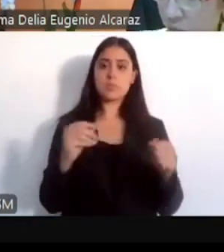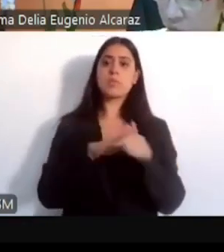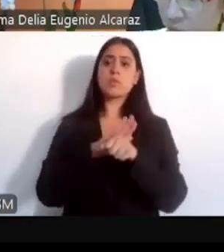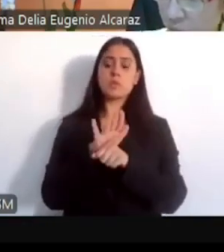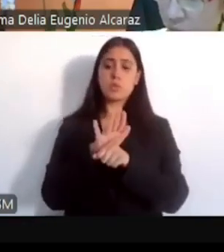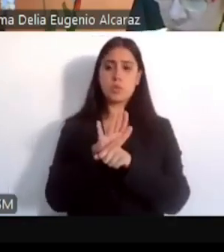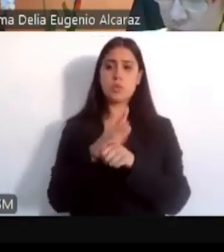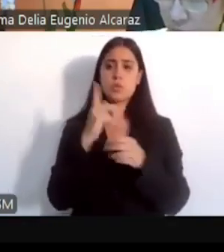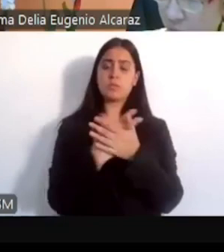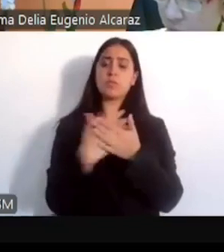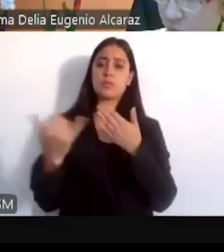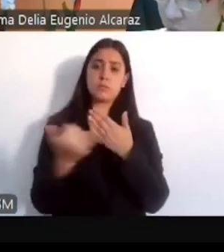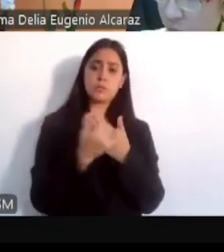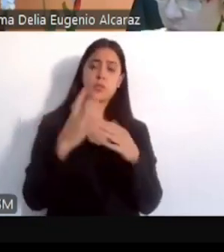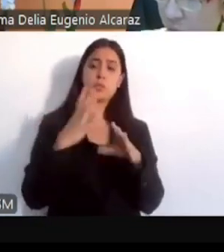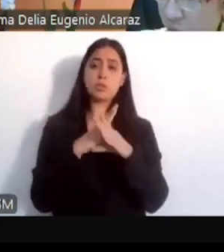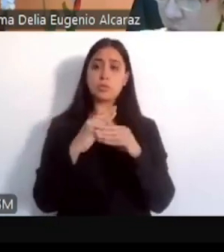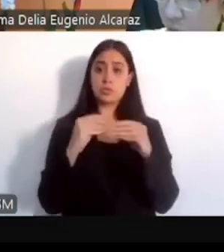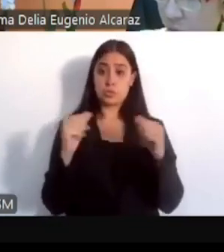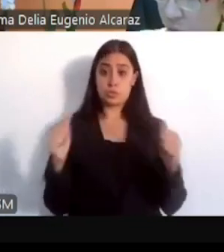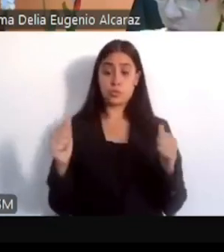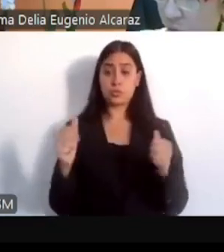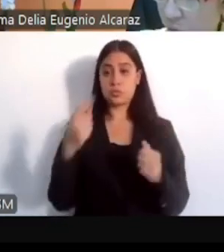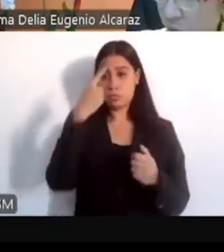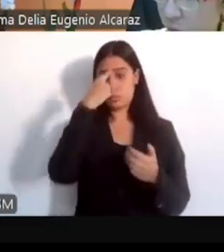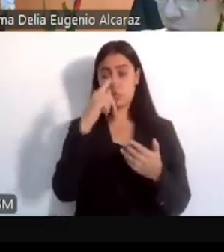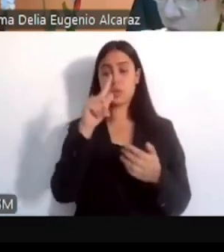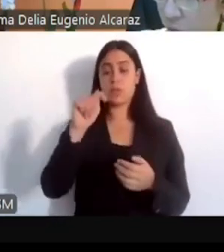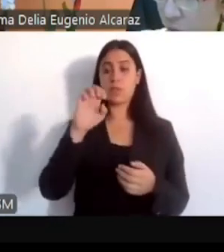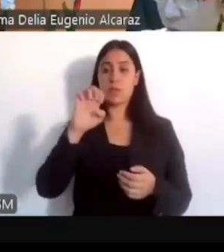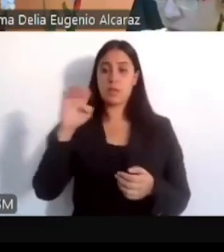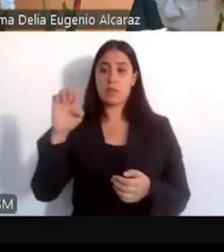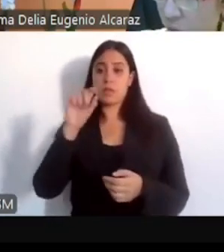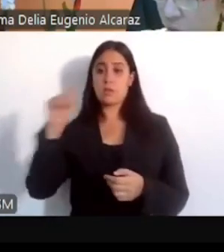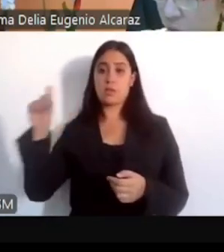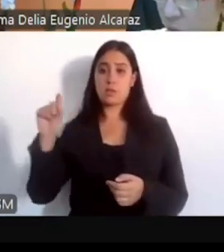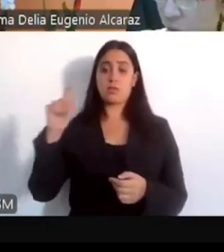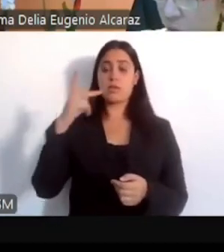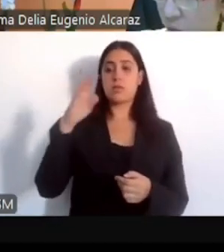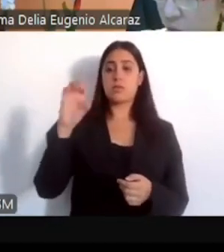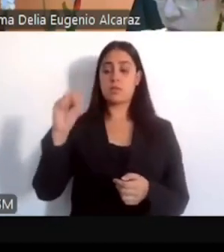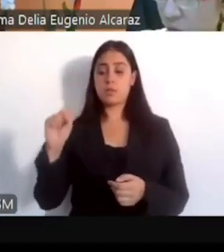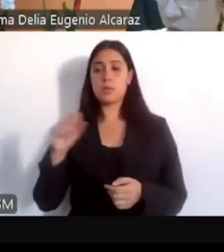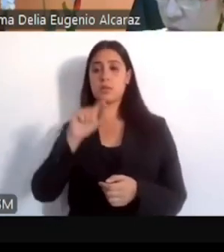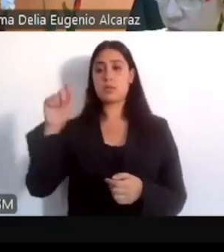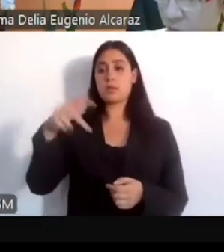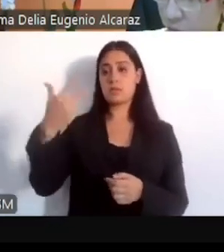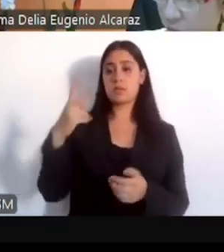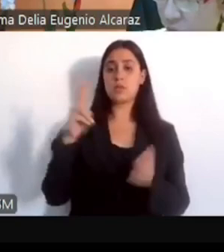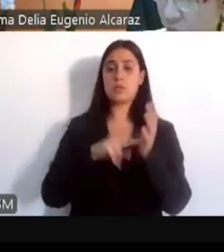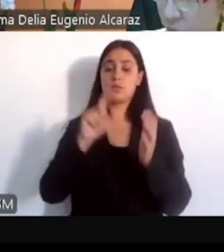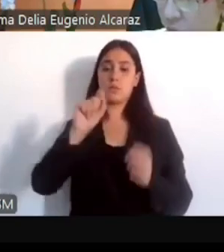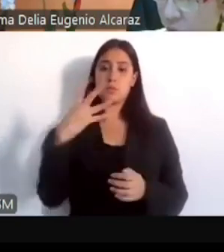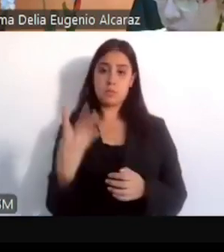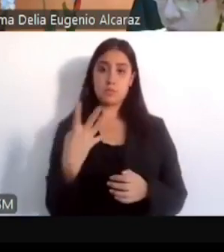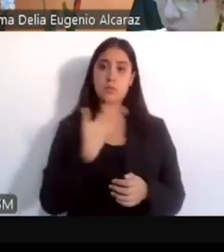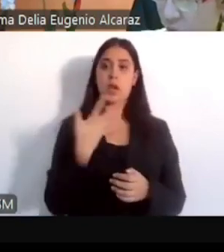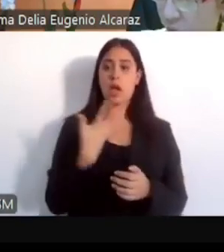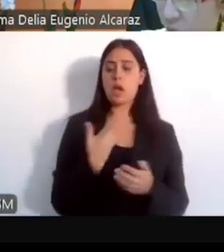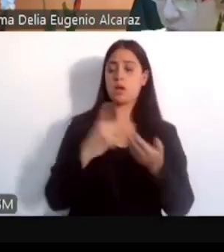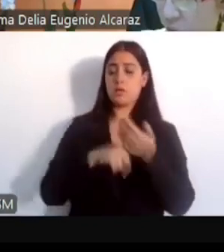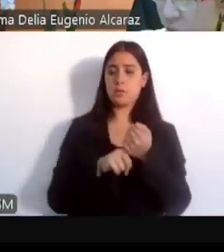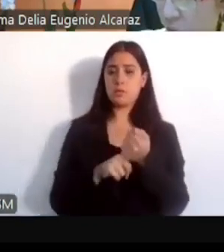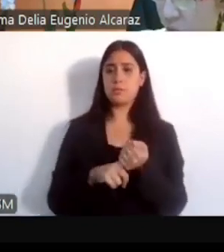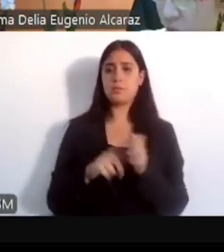a un proyecto de resolución relativo al expediente te dial pes 13/24 que fue turnado